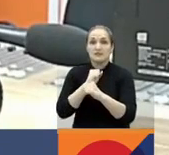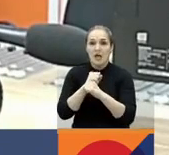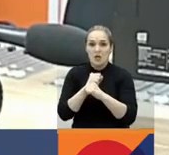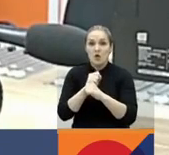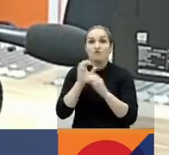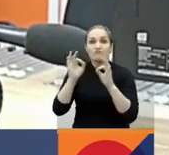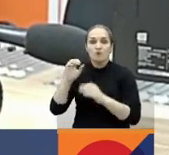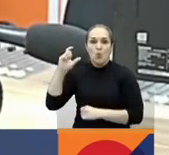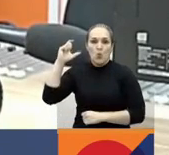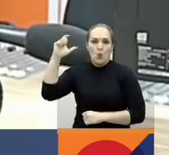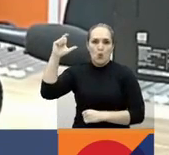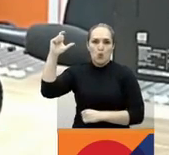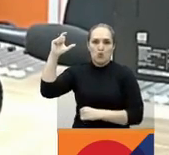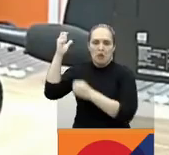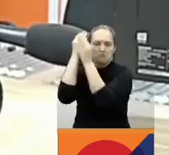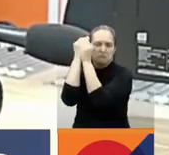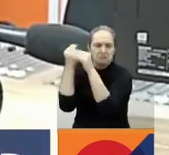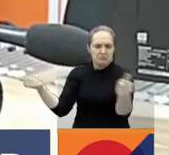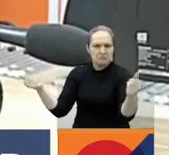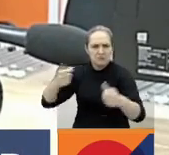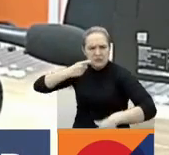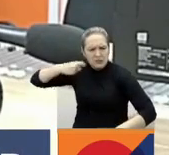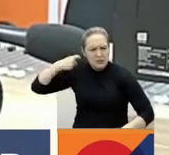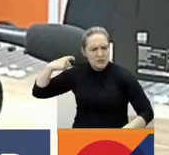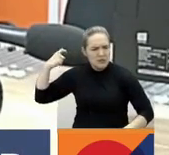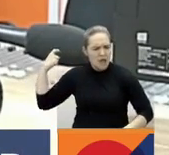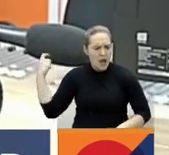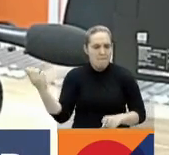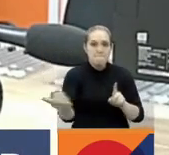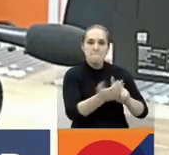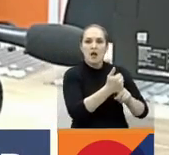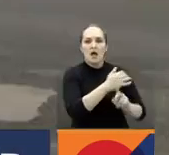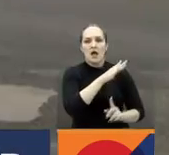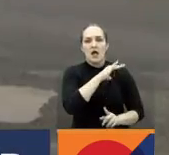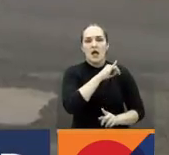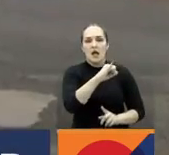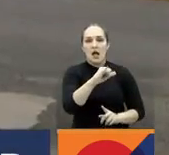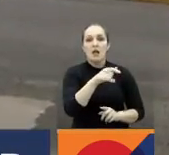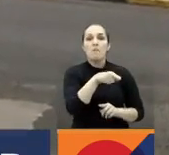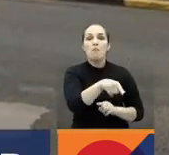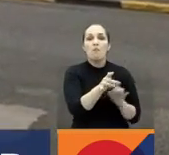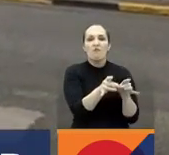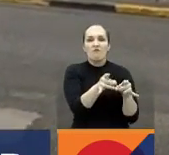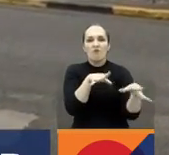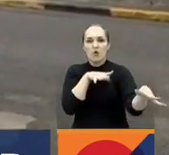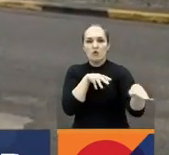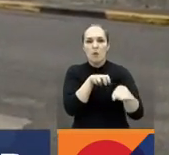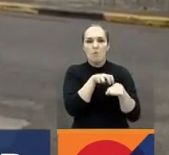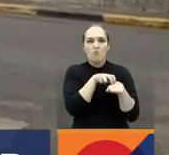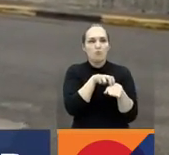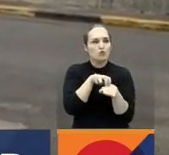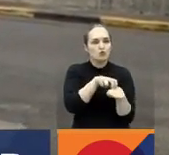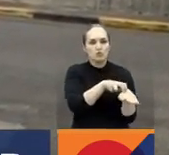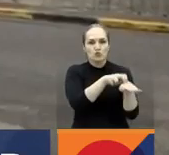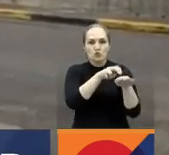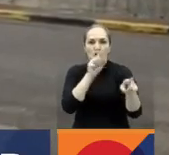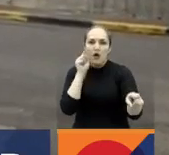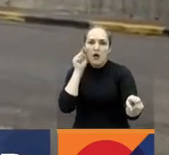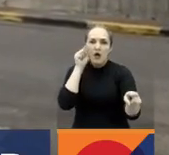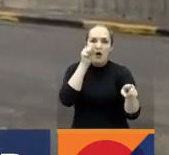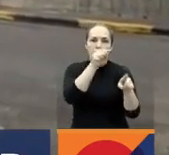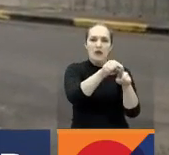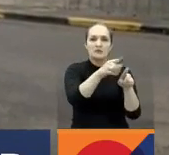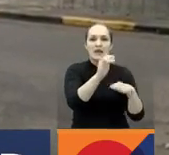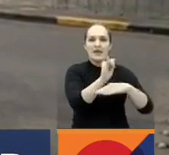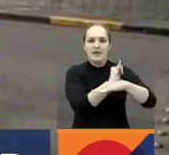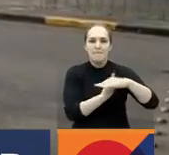como desaparecida fue rescatada por la Policía Metropolitana de Cali al interior de un bus de servicio público que estaba a punto de salir de la ciudad con destino a